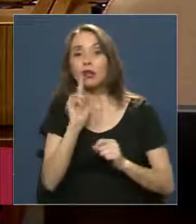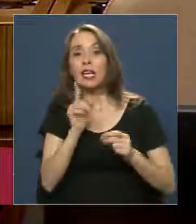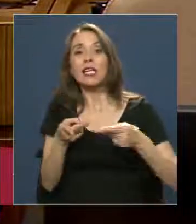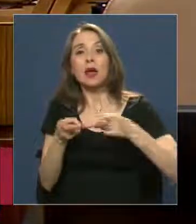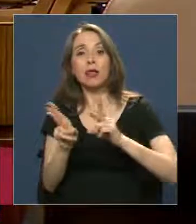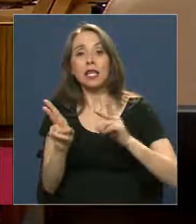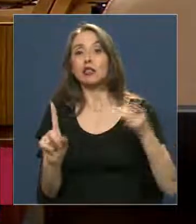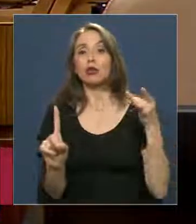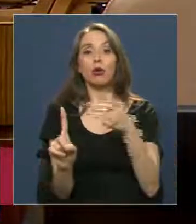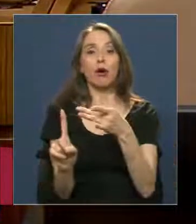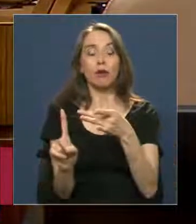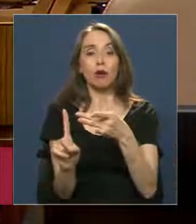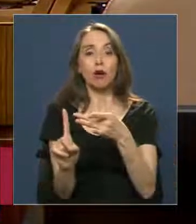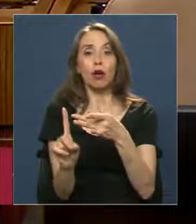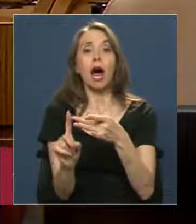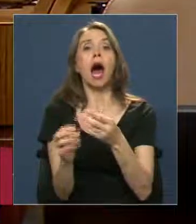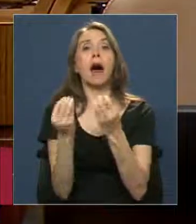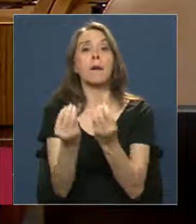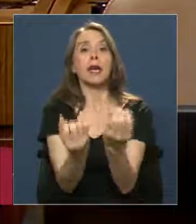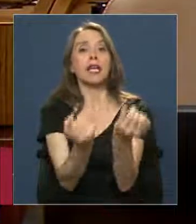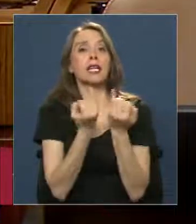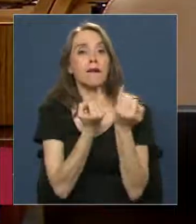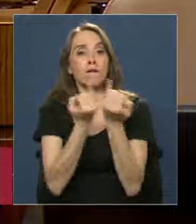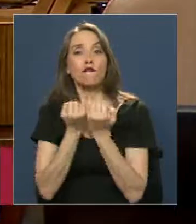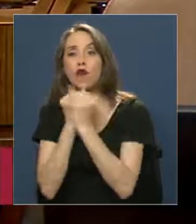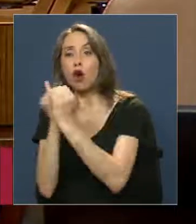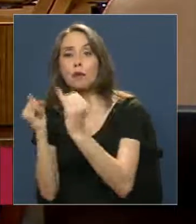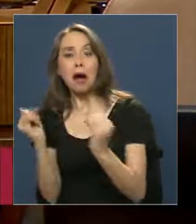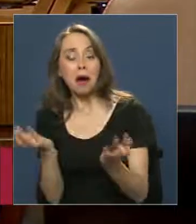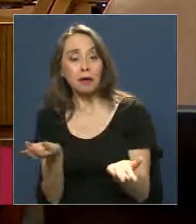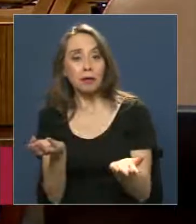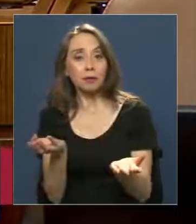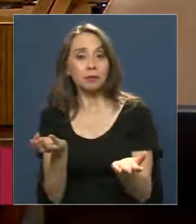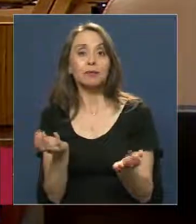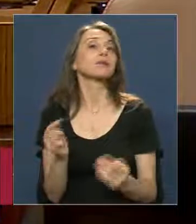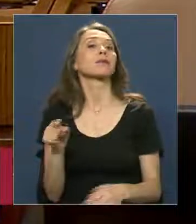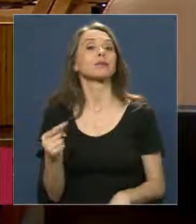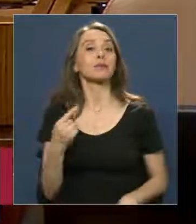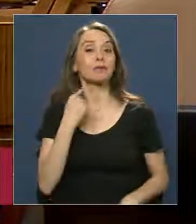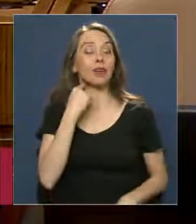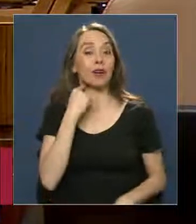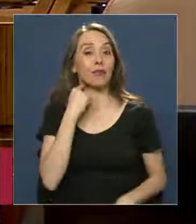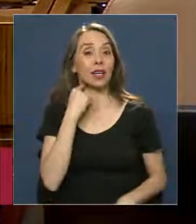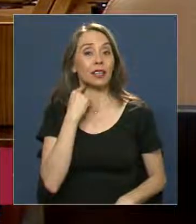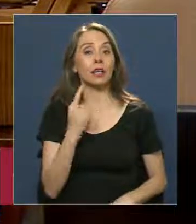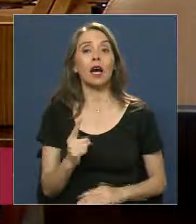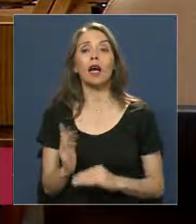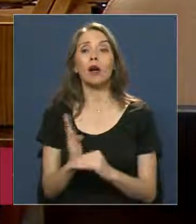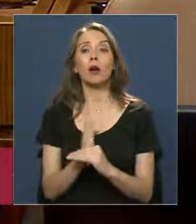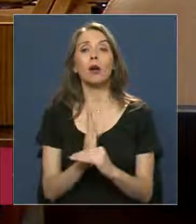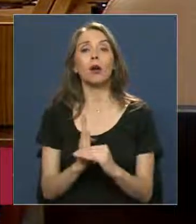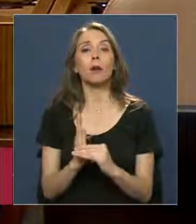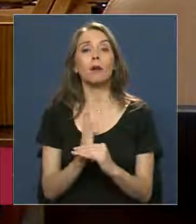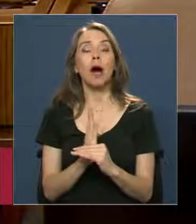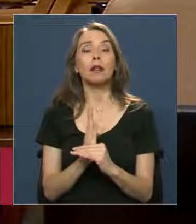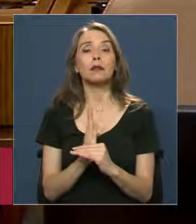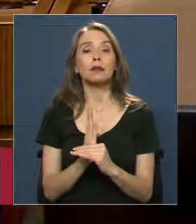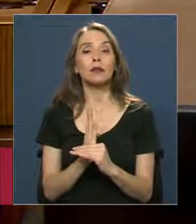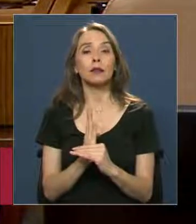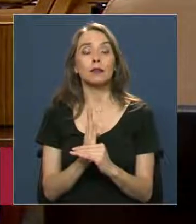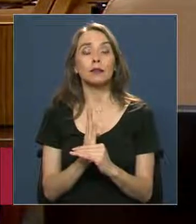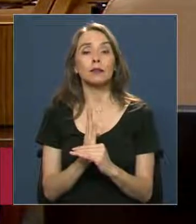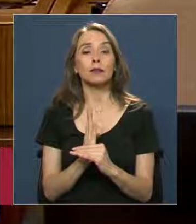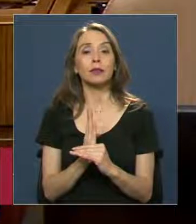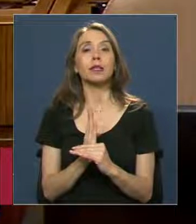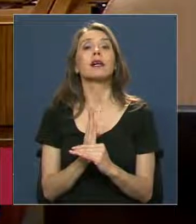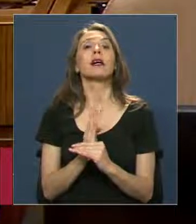estar también bien informados. De este modo, se afecta una de las condiciones básicas y esenciales